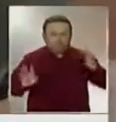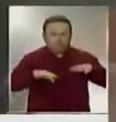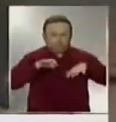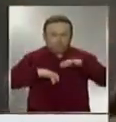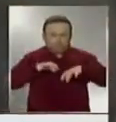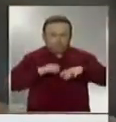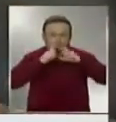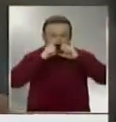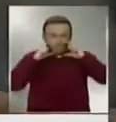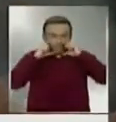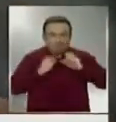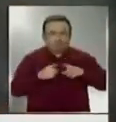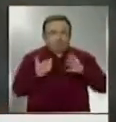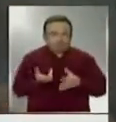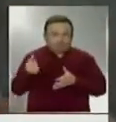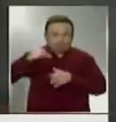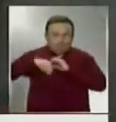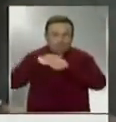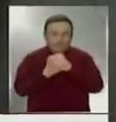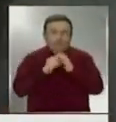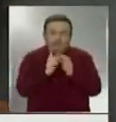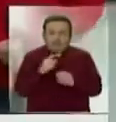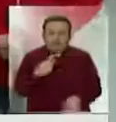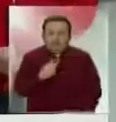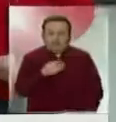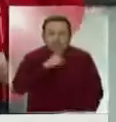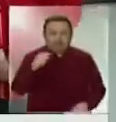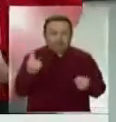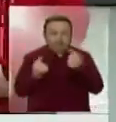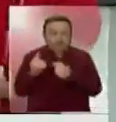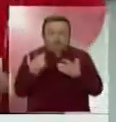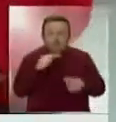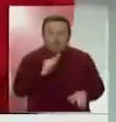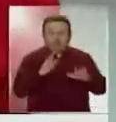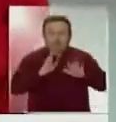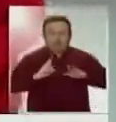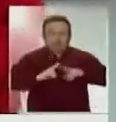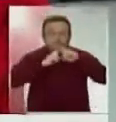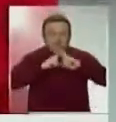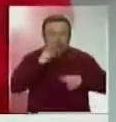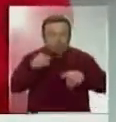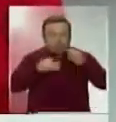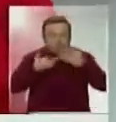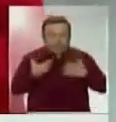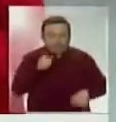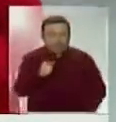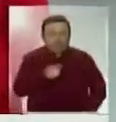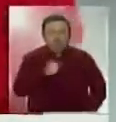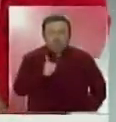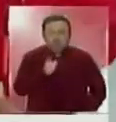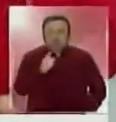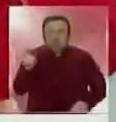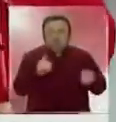virtual, el uso de mascarillas, el alcohol gel, eran valorados por los clientes que llegaban hasta el Mall Plaza Oeste. Escuchemos eso, las palabras que